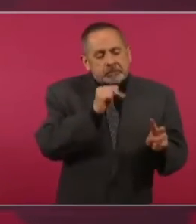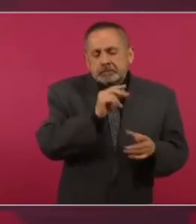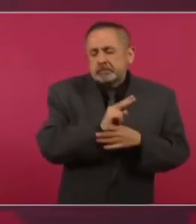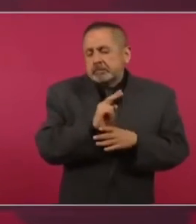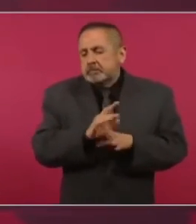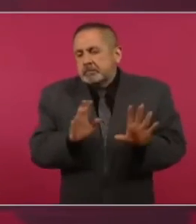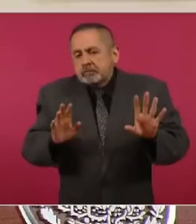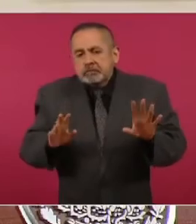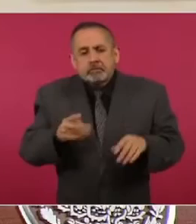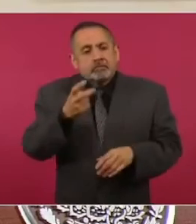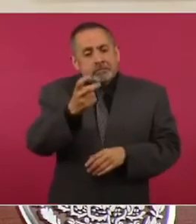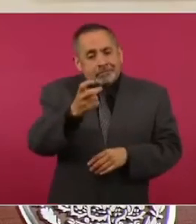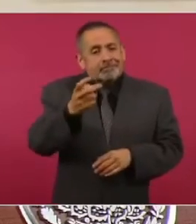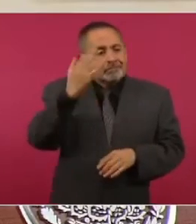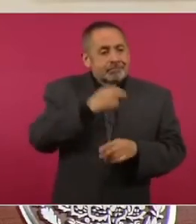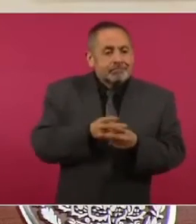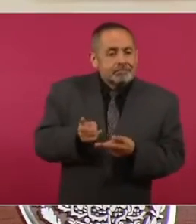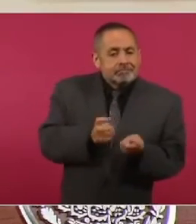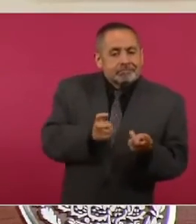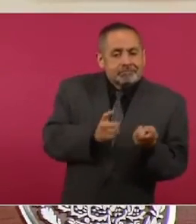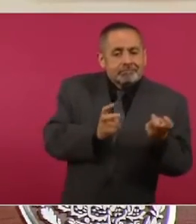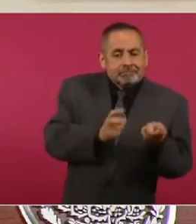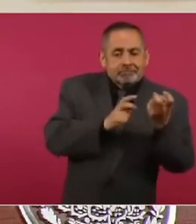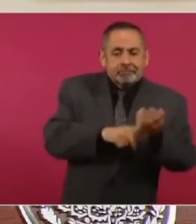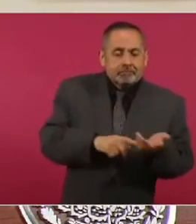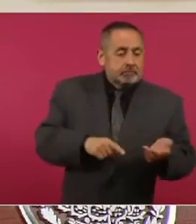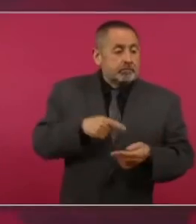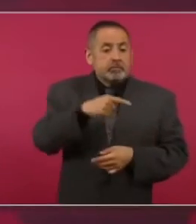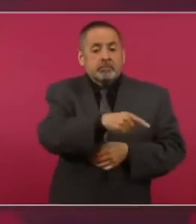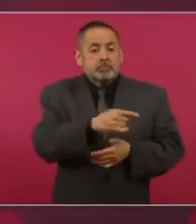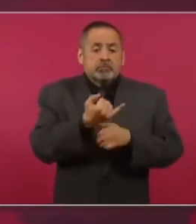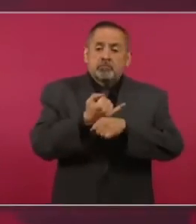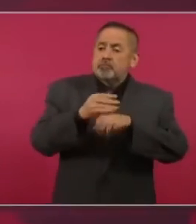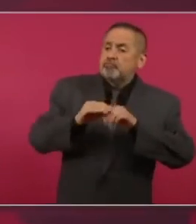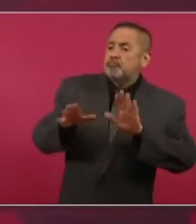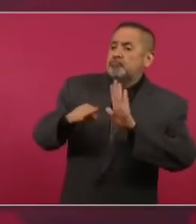Pero así era. Entonces, como no tenían que informar,